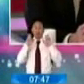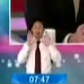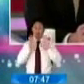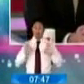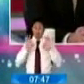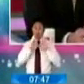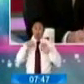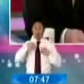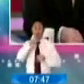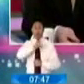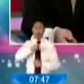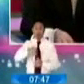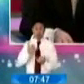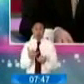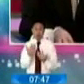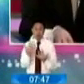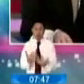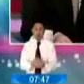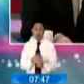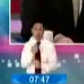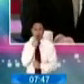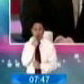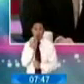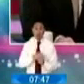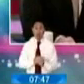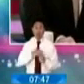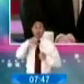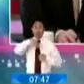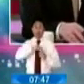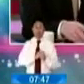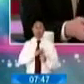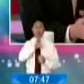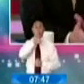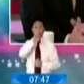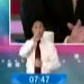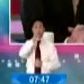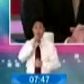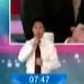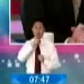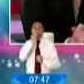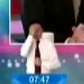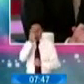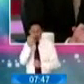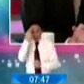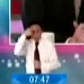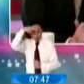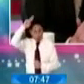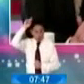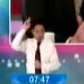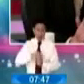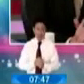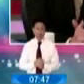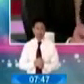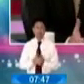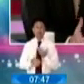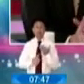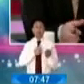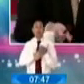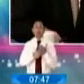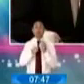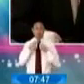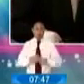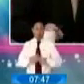cuales la ciudadanía está expectante desde el set de Matriz Central de Televicentro. Le saluda Roberto Álvarez Vandemer, señora ministra,